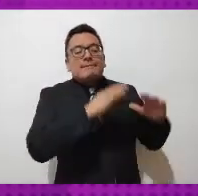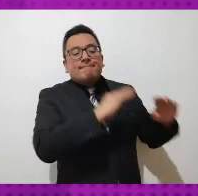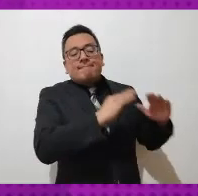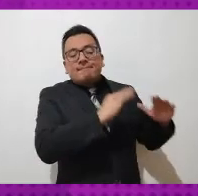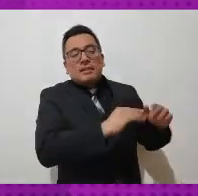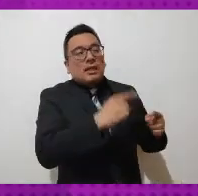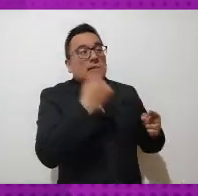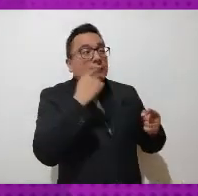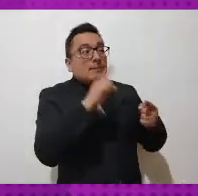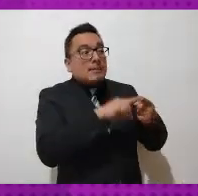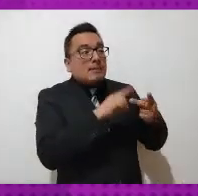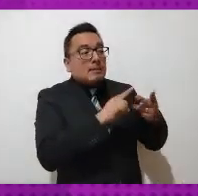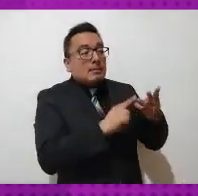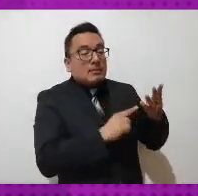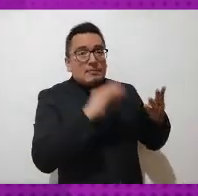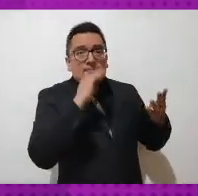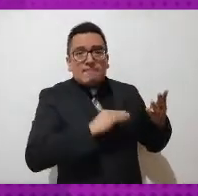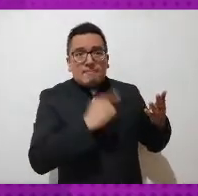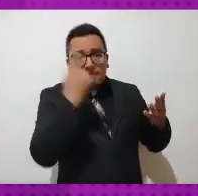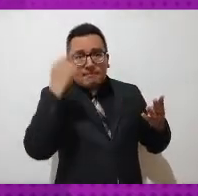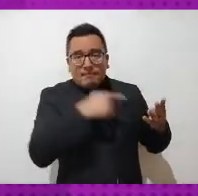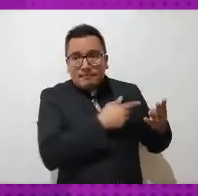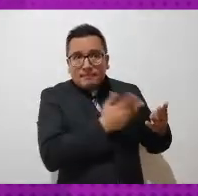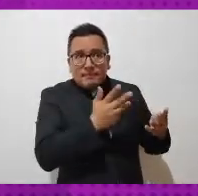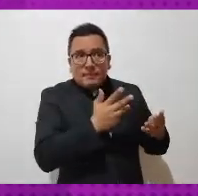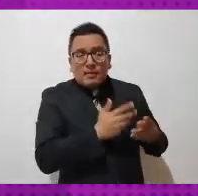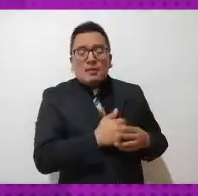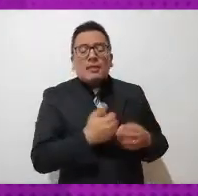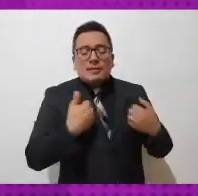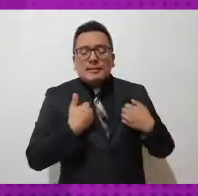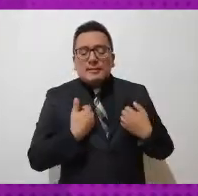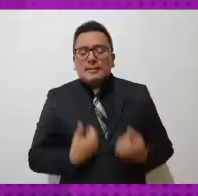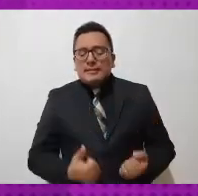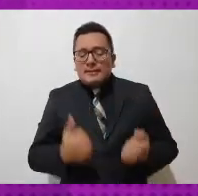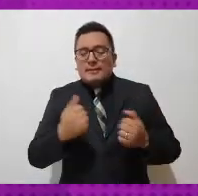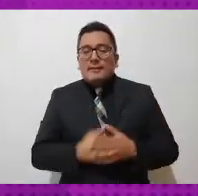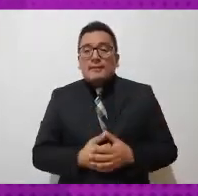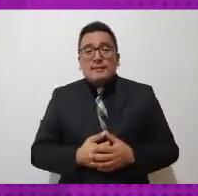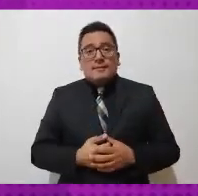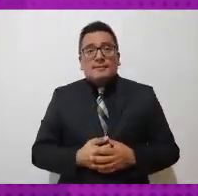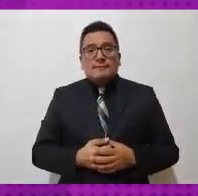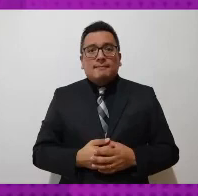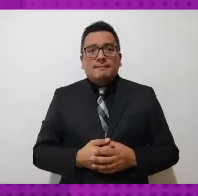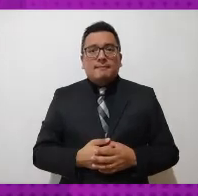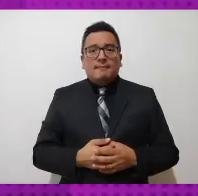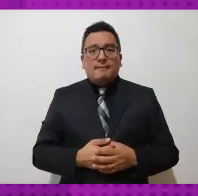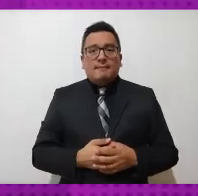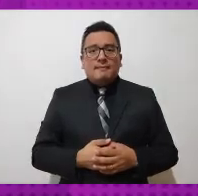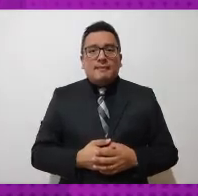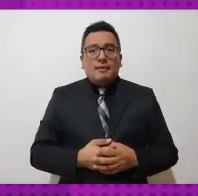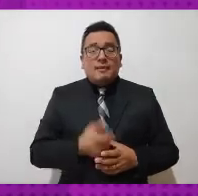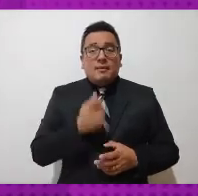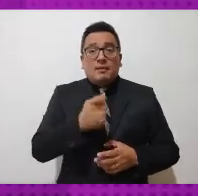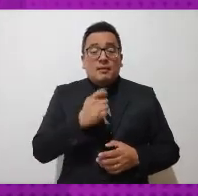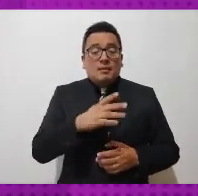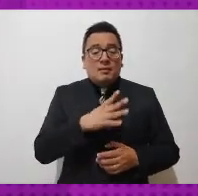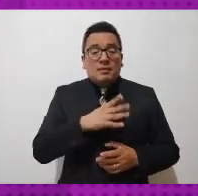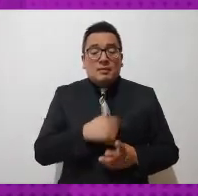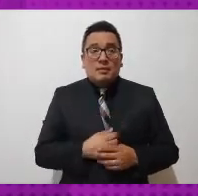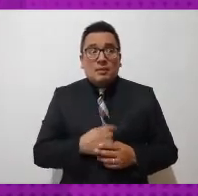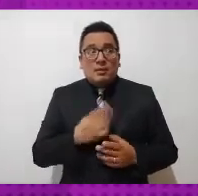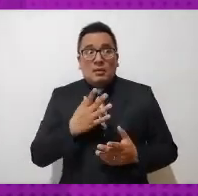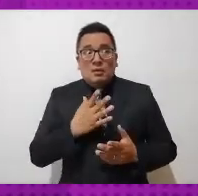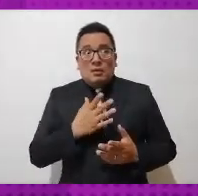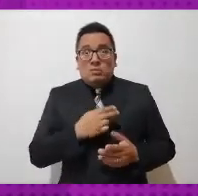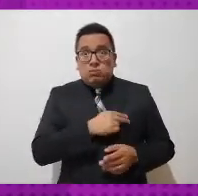es la violencia para que los violentadores ya entiendan que deben ejercer, y no es solamente de forma